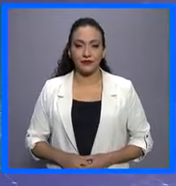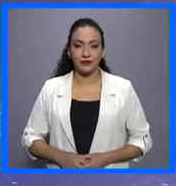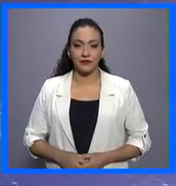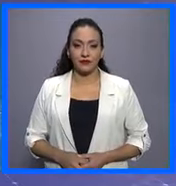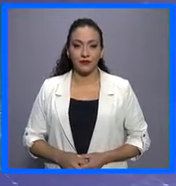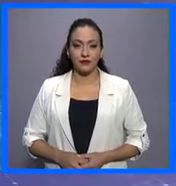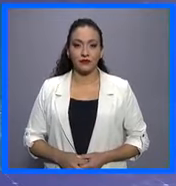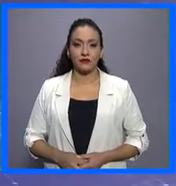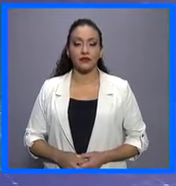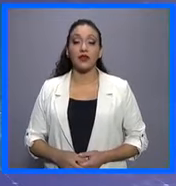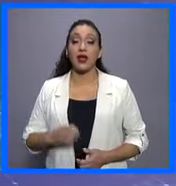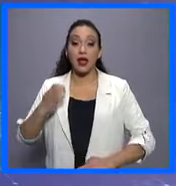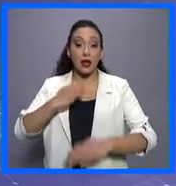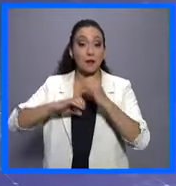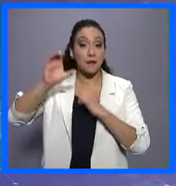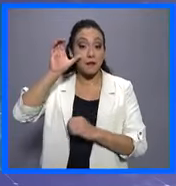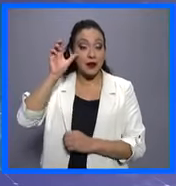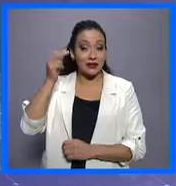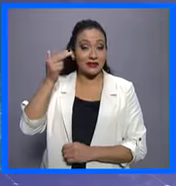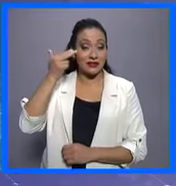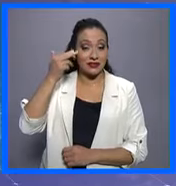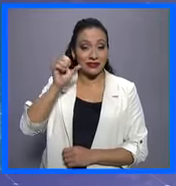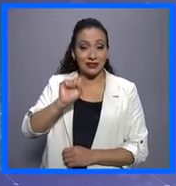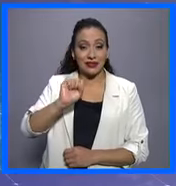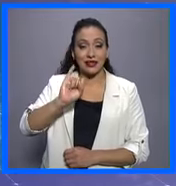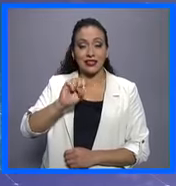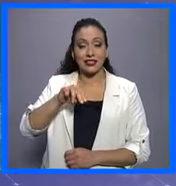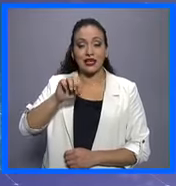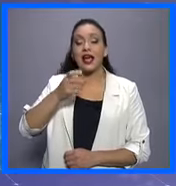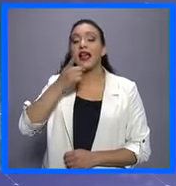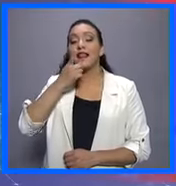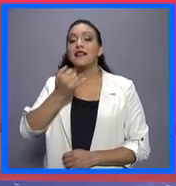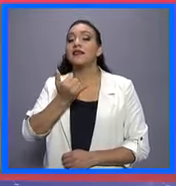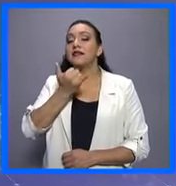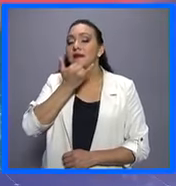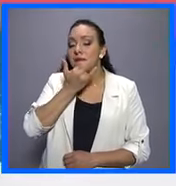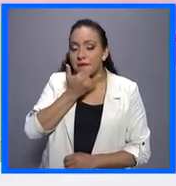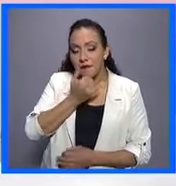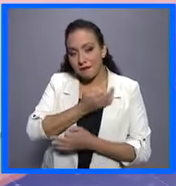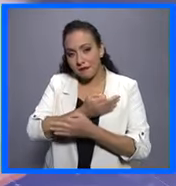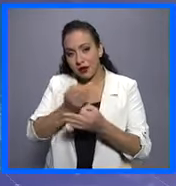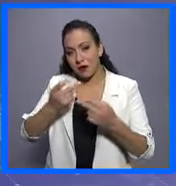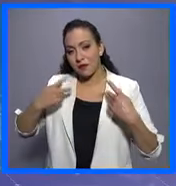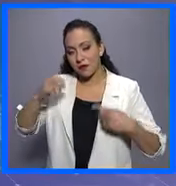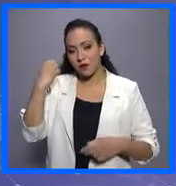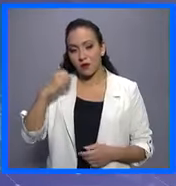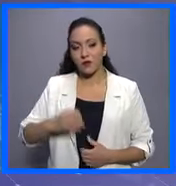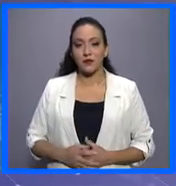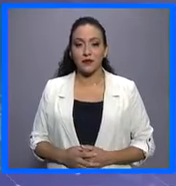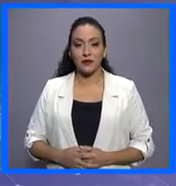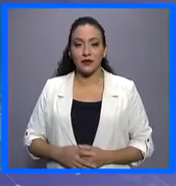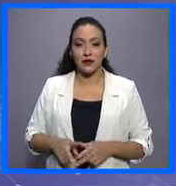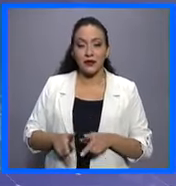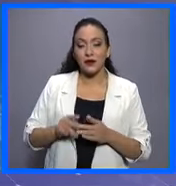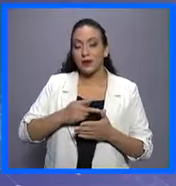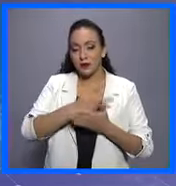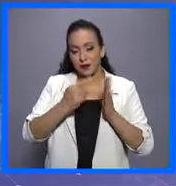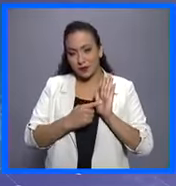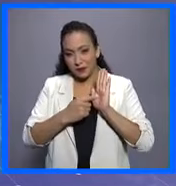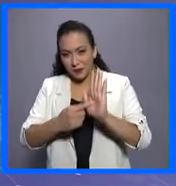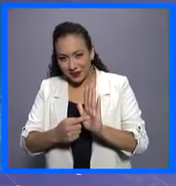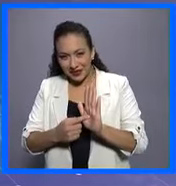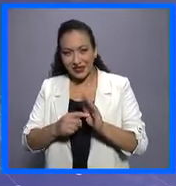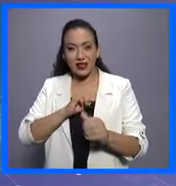Ofrece disculpa a empresa china Shein por plagio de textiles indígenas de Oaxaca. Reportaje especial de Plural TV